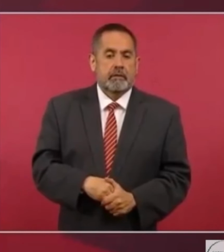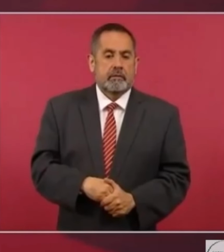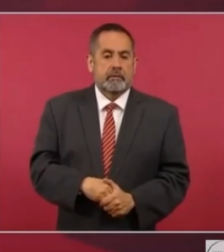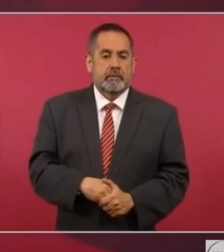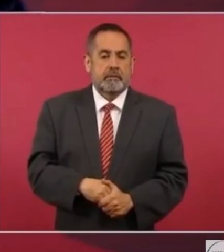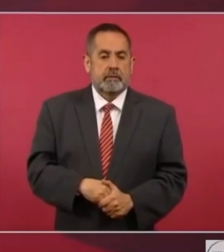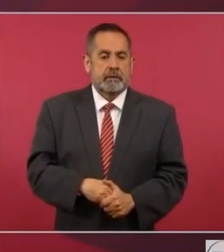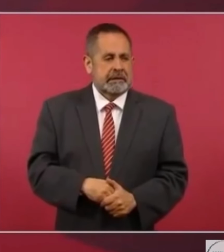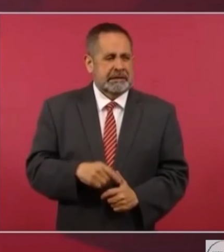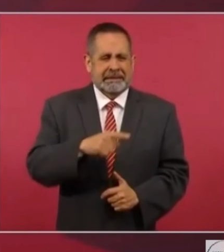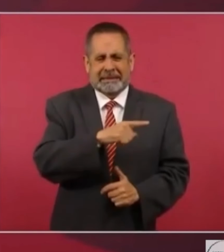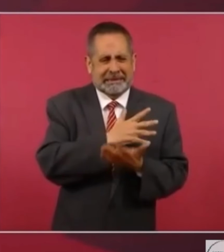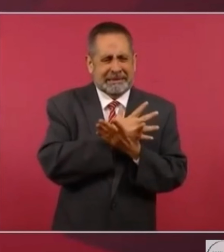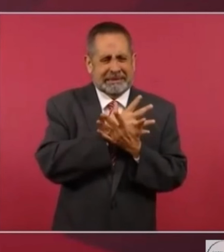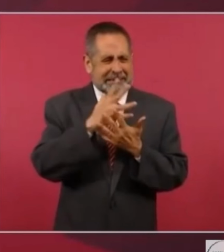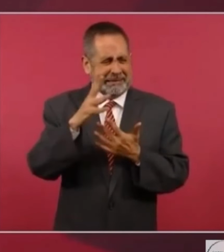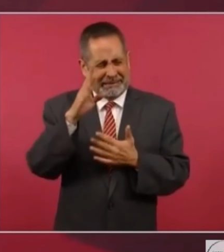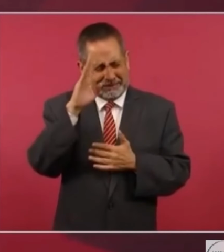sin límite